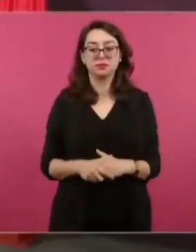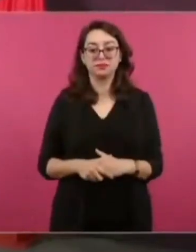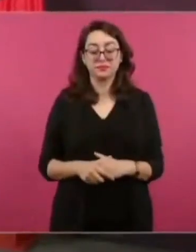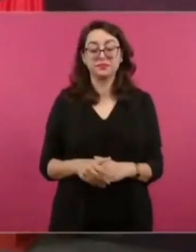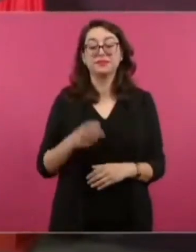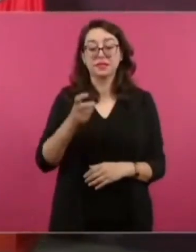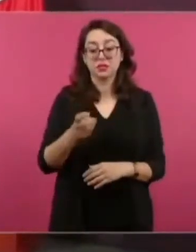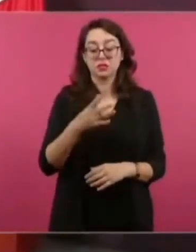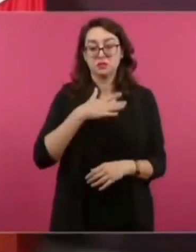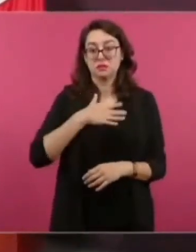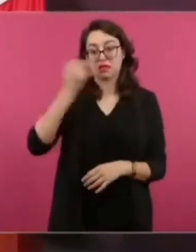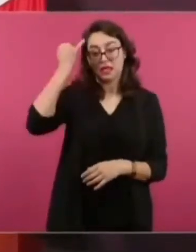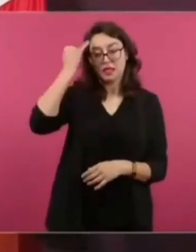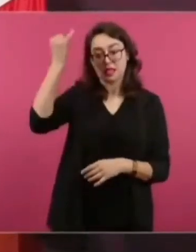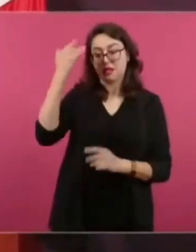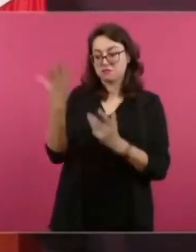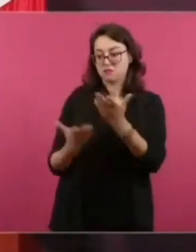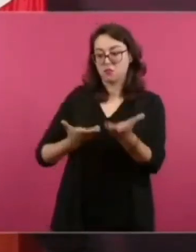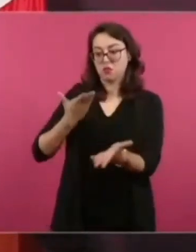patentarlo.